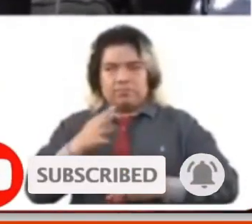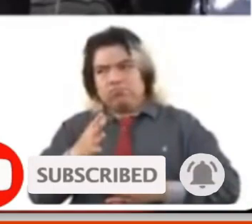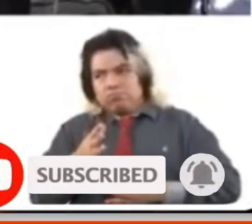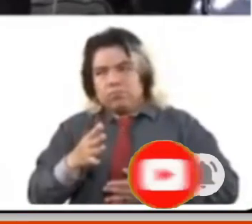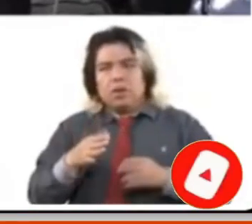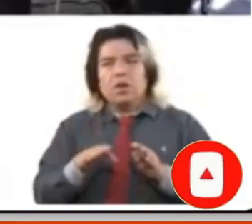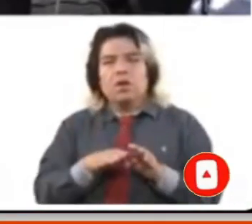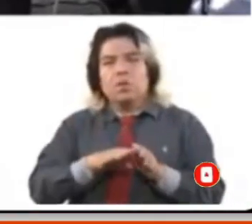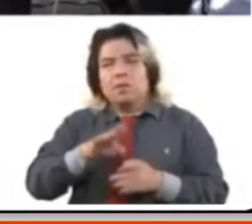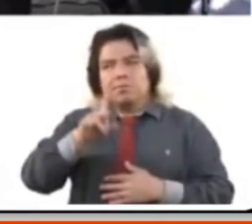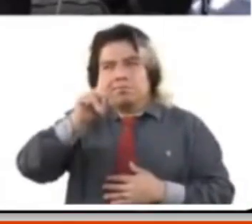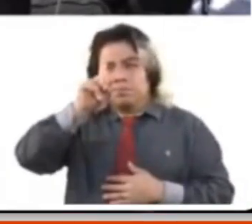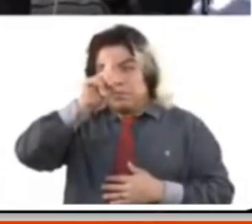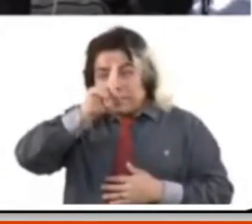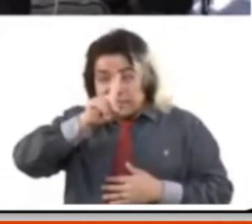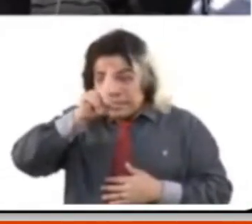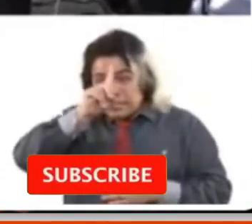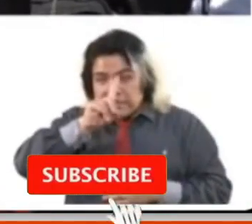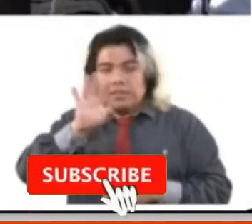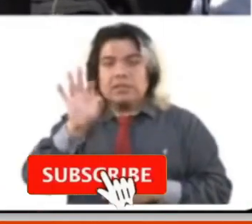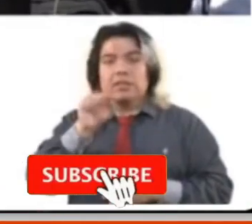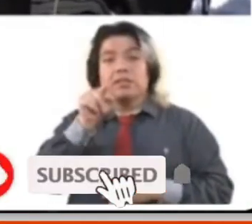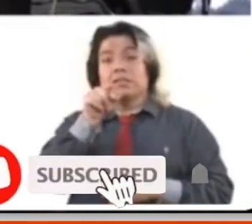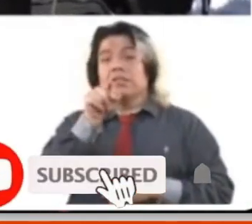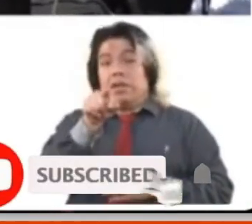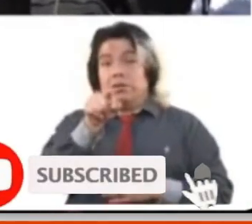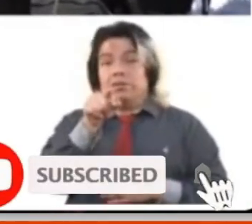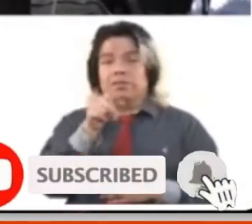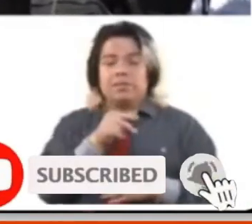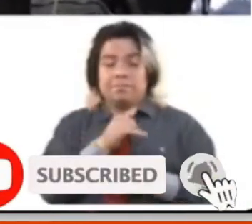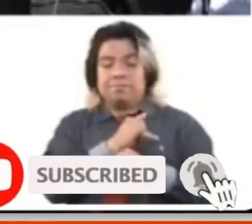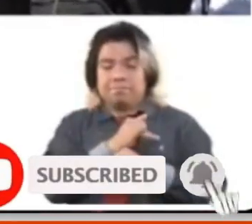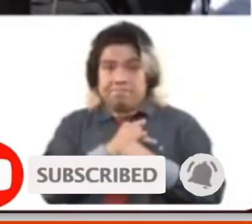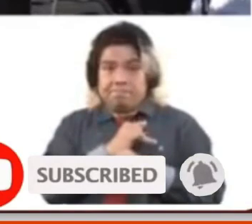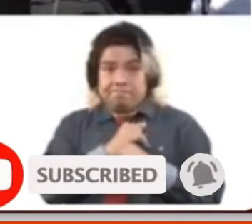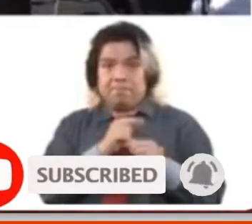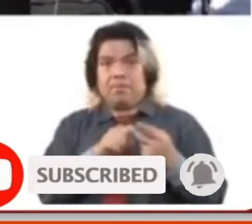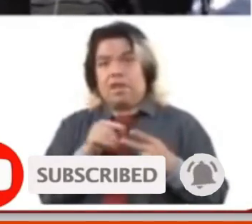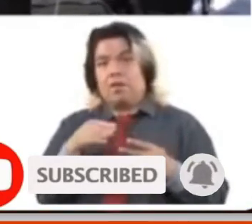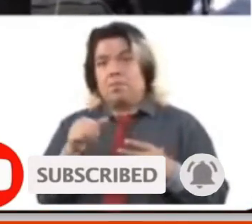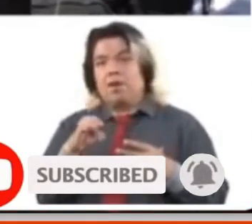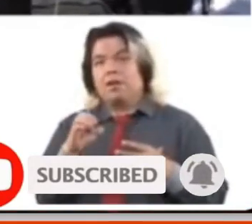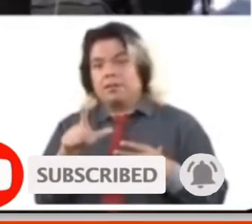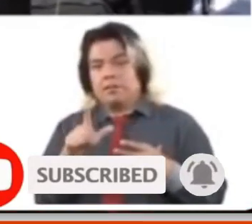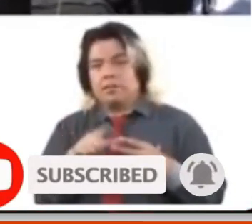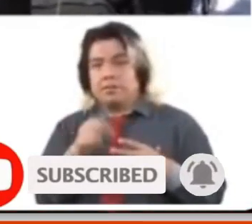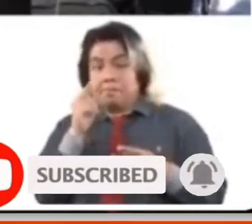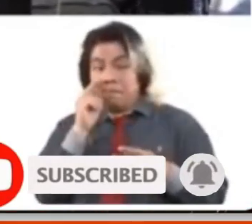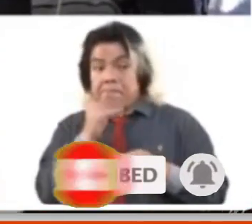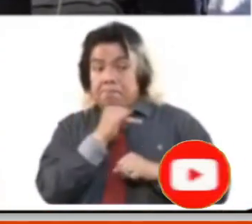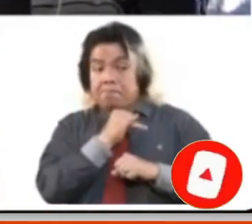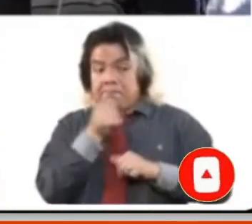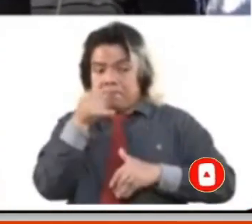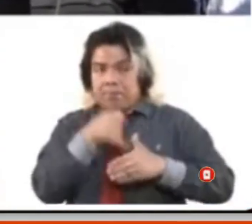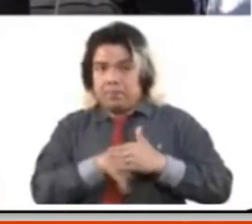llamarle recomendación, que se investigue tanto a usted como a Marcelo Ebrard para ver si hubo actos anticipados de campaña. ¿Qué opinión le